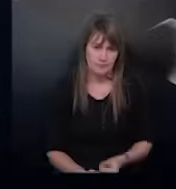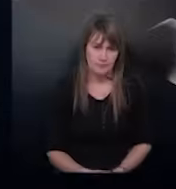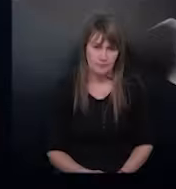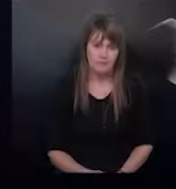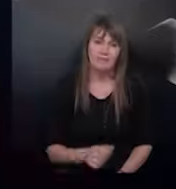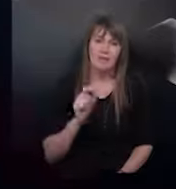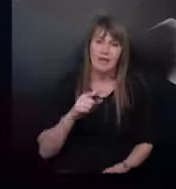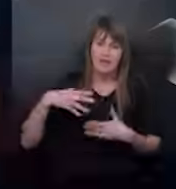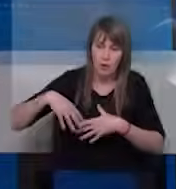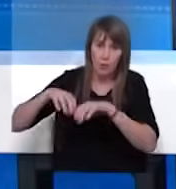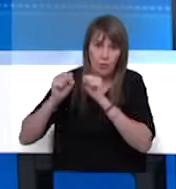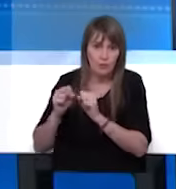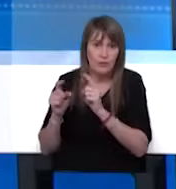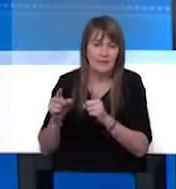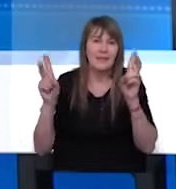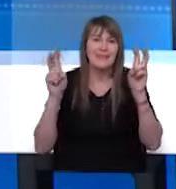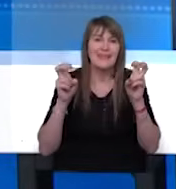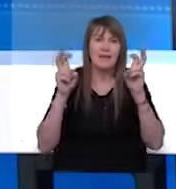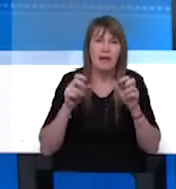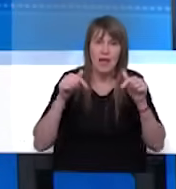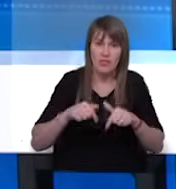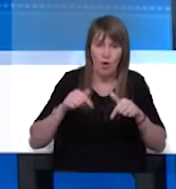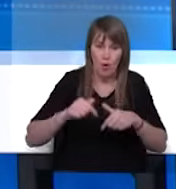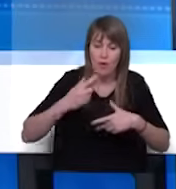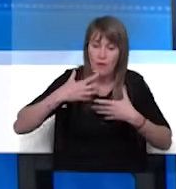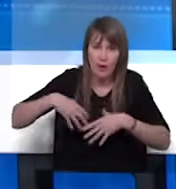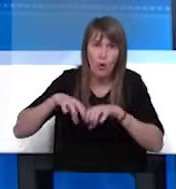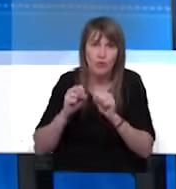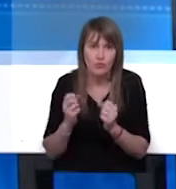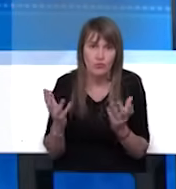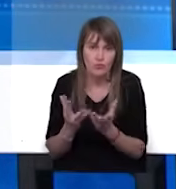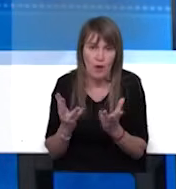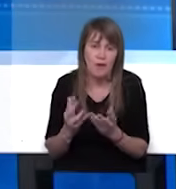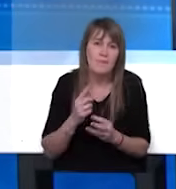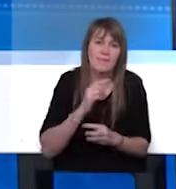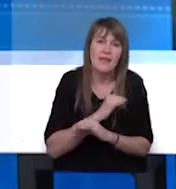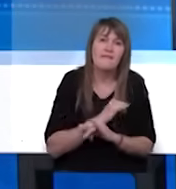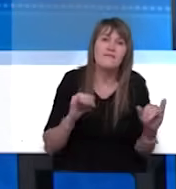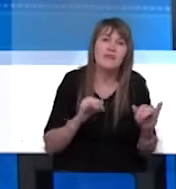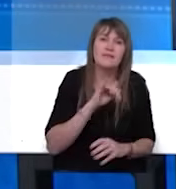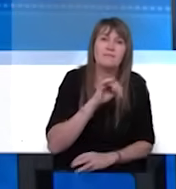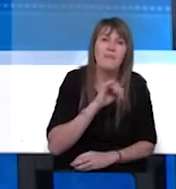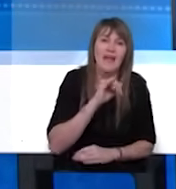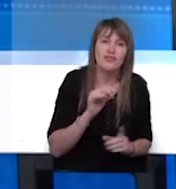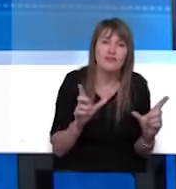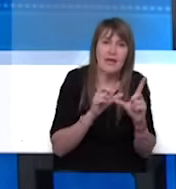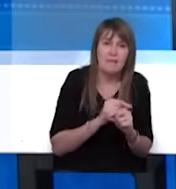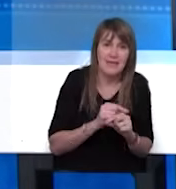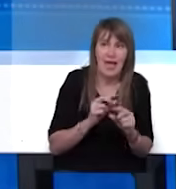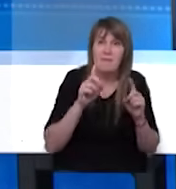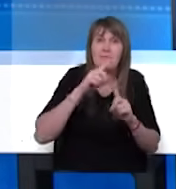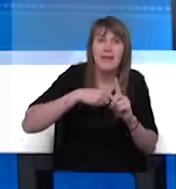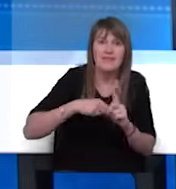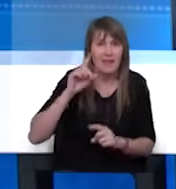Y este hallazgo será el tema de hoy en Lado B en vivo, aquí en la pantalla de TV Ciudad. Se termina mayo, mes de la memoria, y vaya si será importante poder compartir este